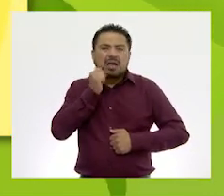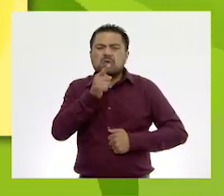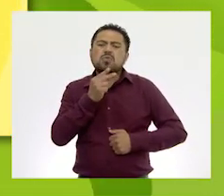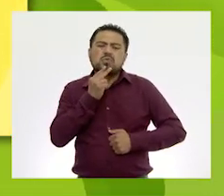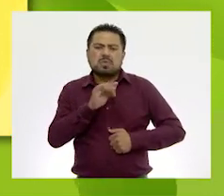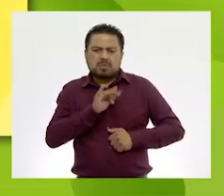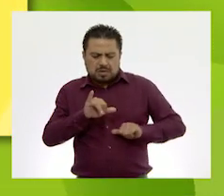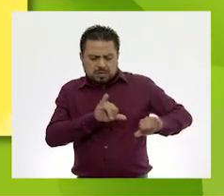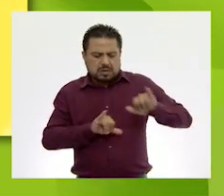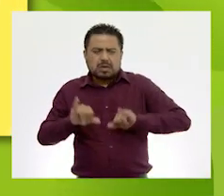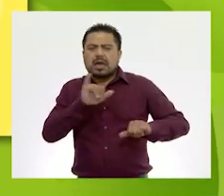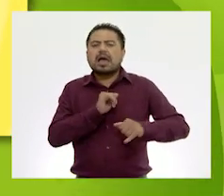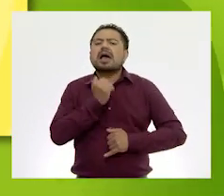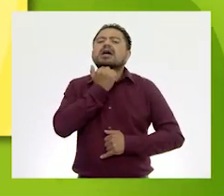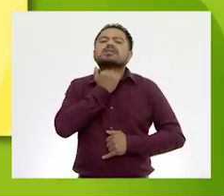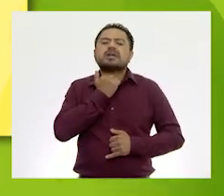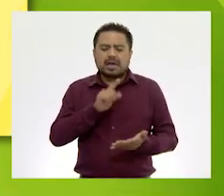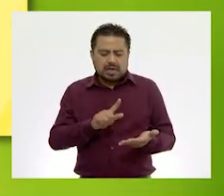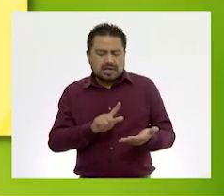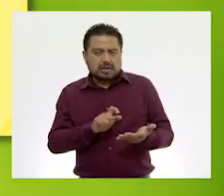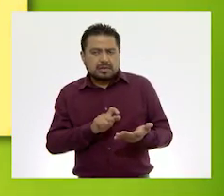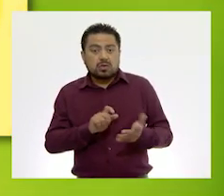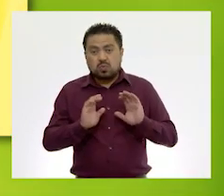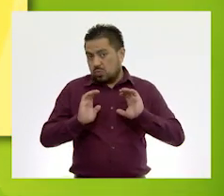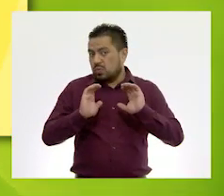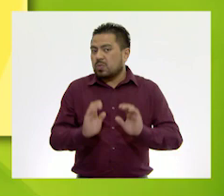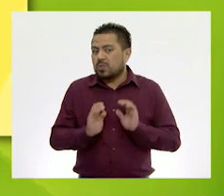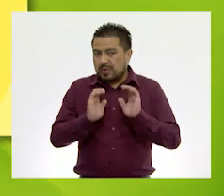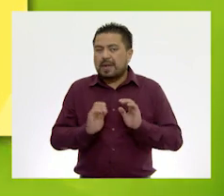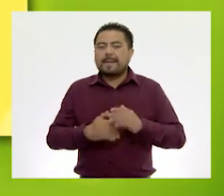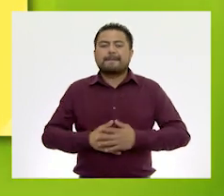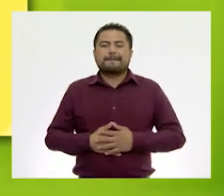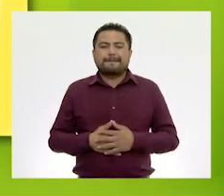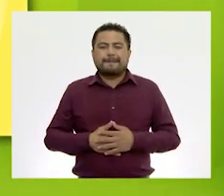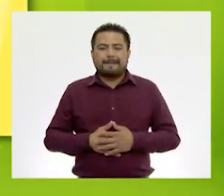usa desinfectantes a base de alcohol. ¡Cuídate!